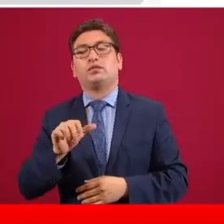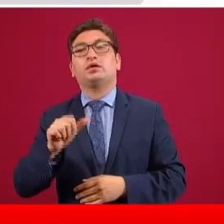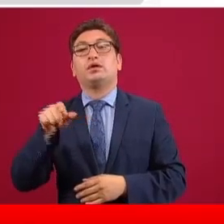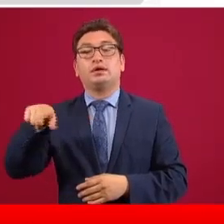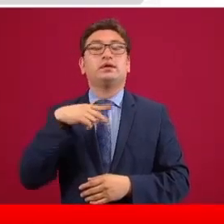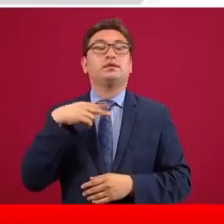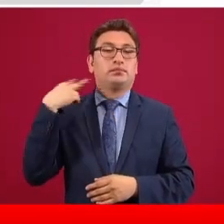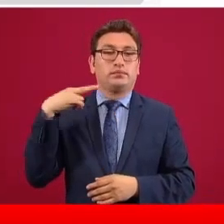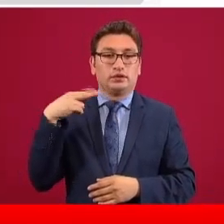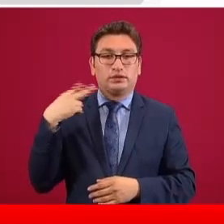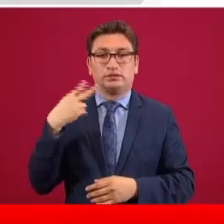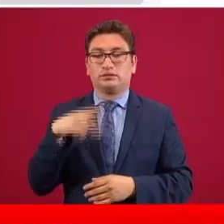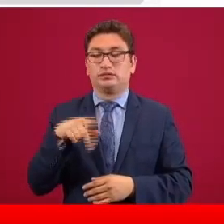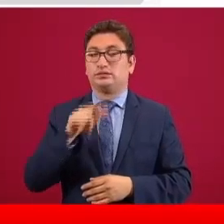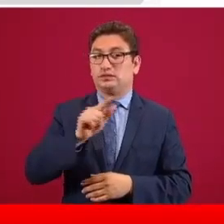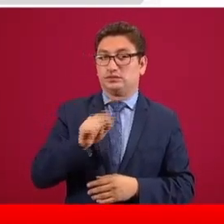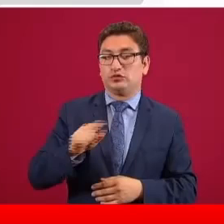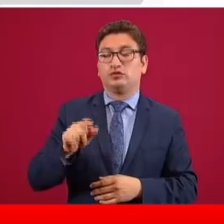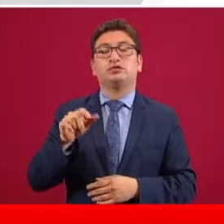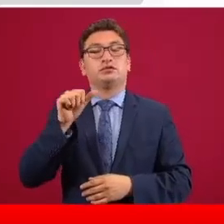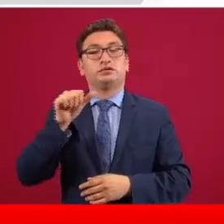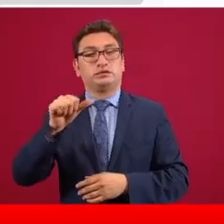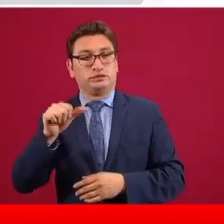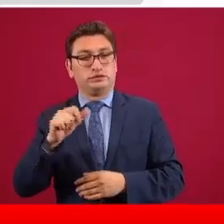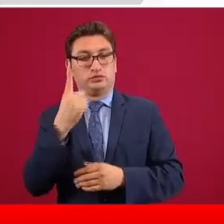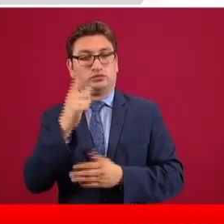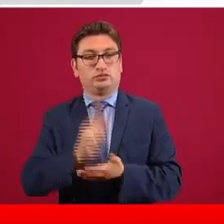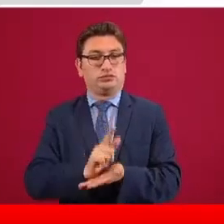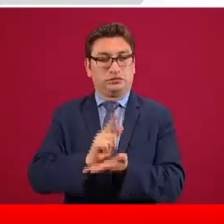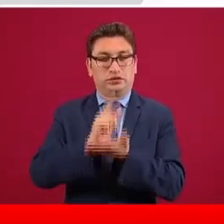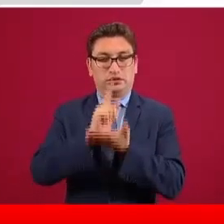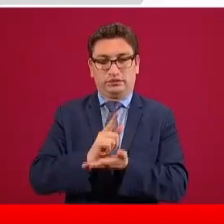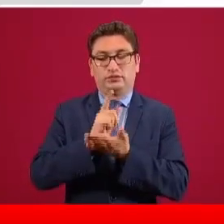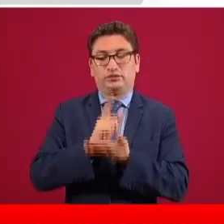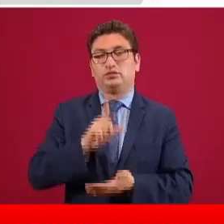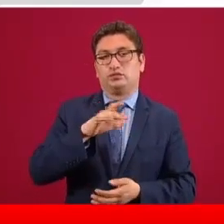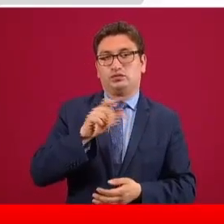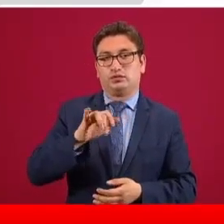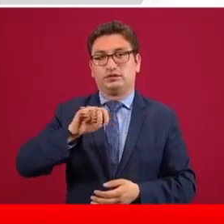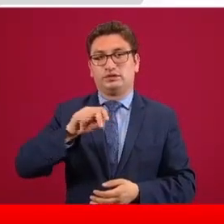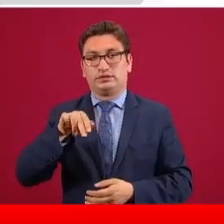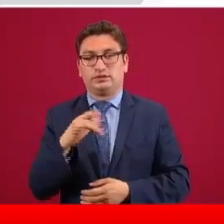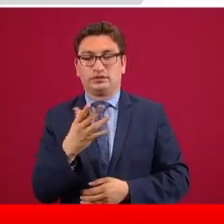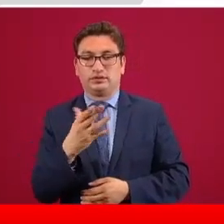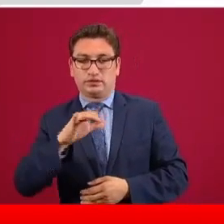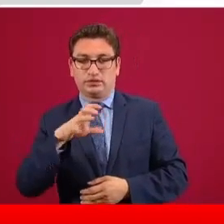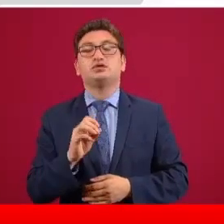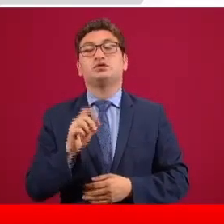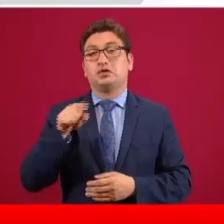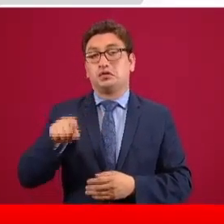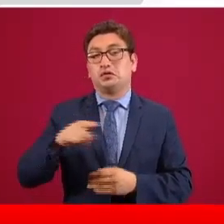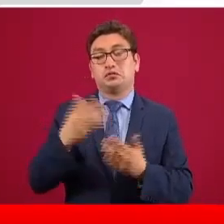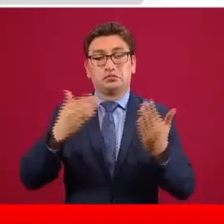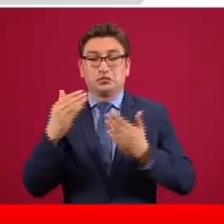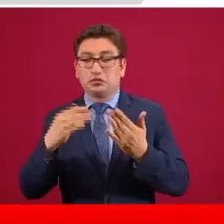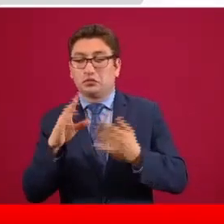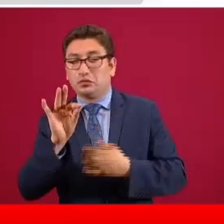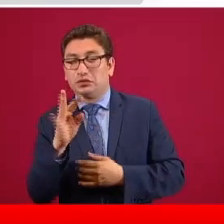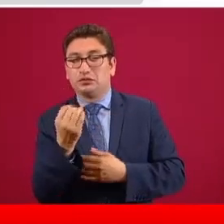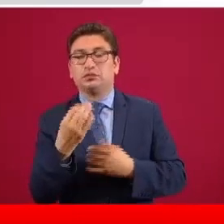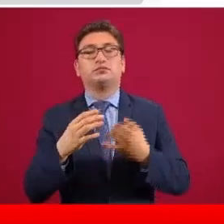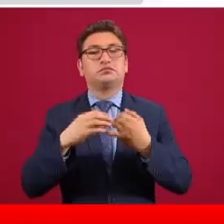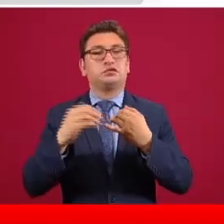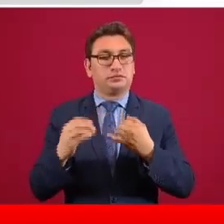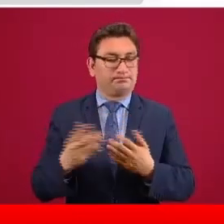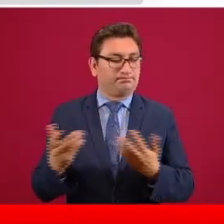Veracruz, a 17 pesos con 16 centavos por litro, Luis Ignacio Libreros, con un margen de 49 centavos. Si